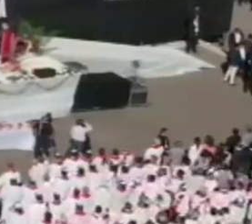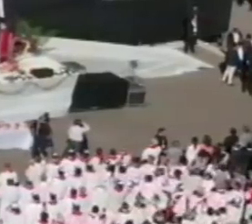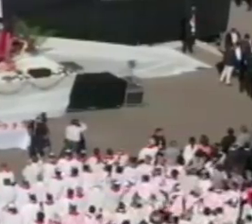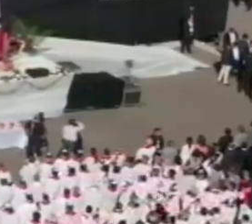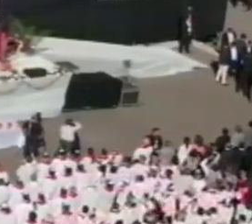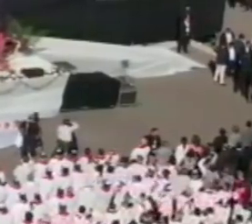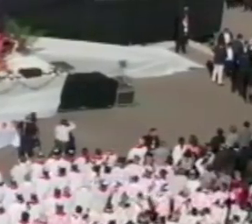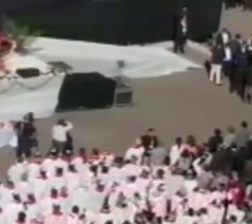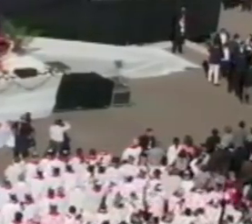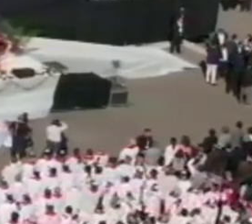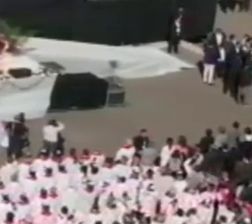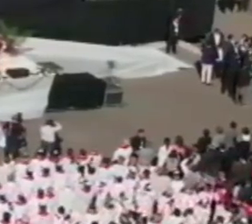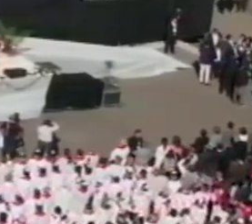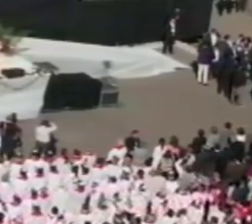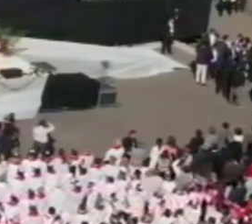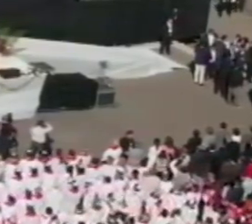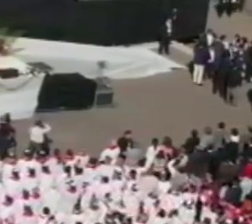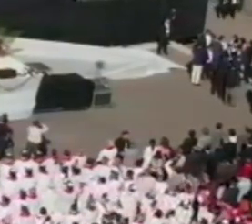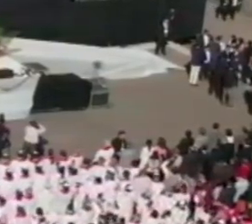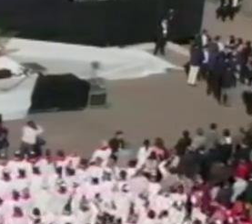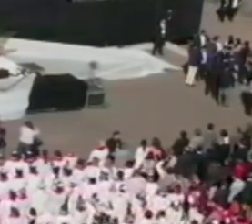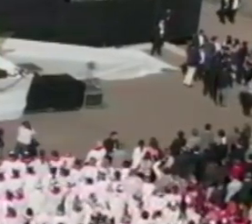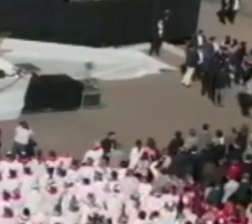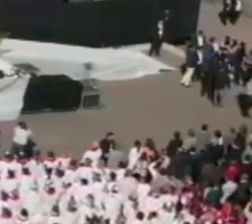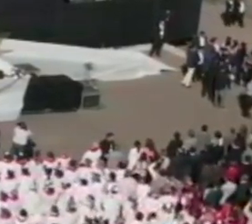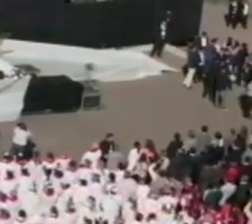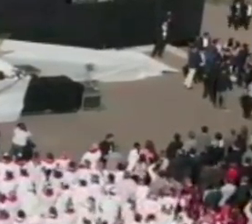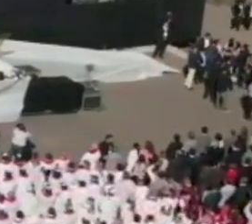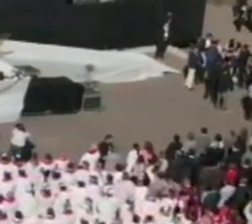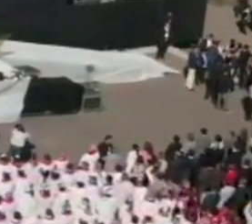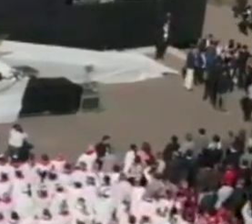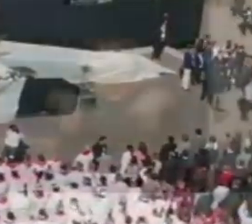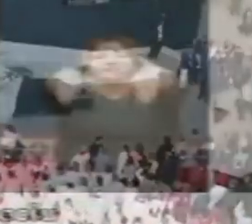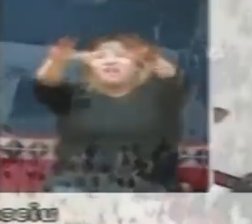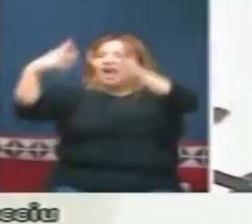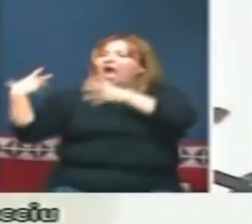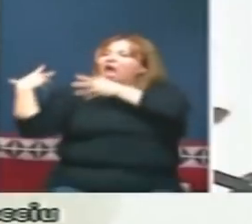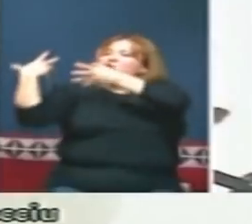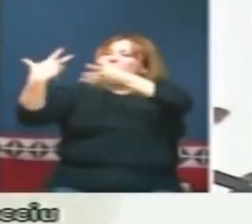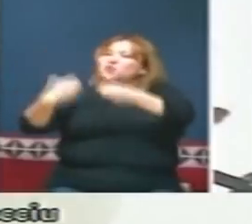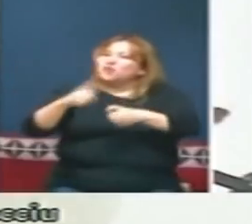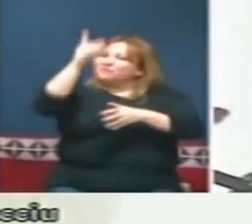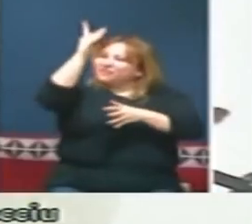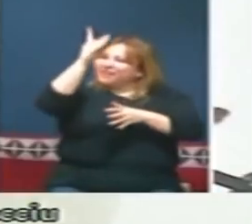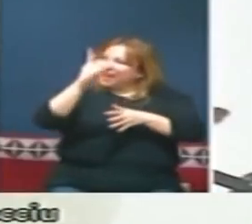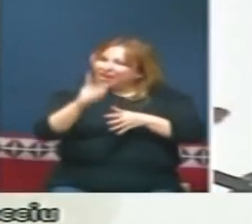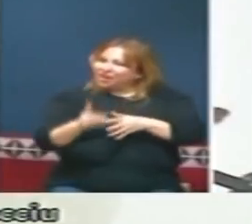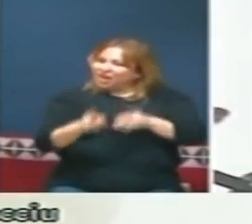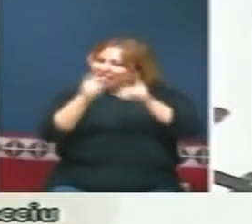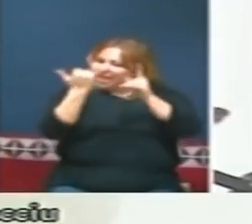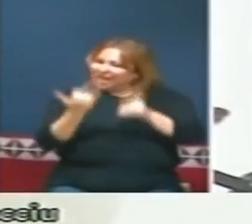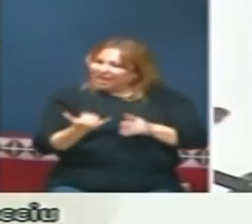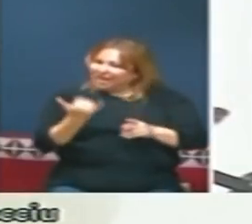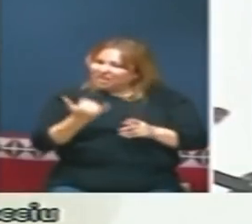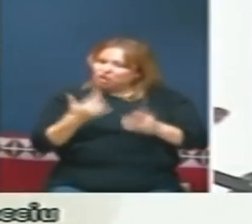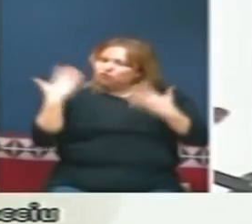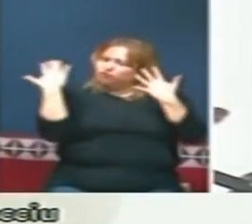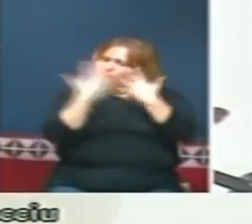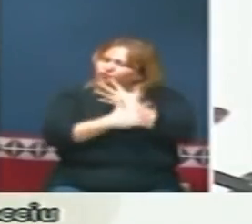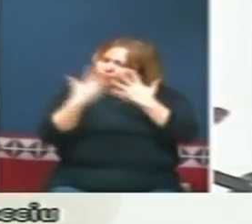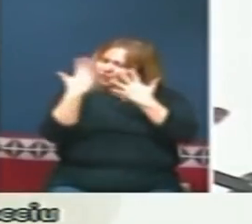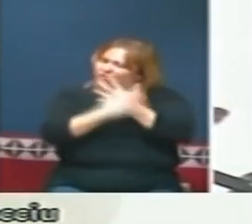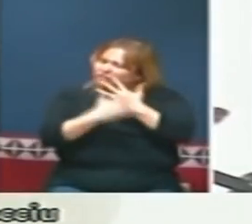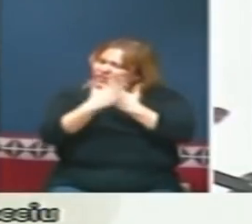Conscientes de esto, los nuevos beatos siempre contaron con, incluso cuando tuvieron que sufrir por